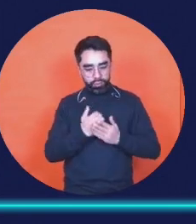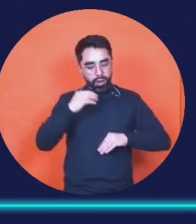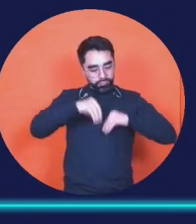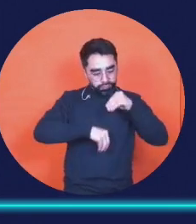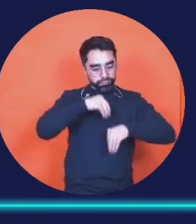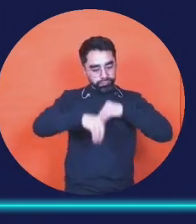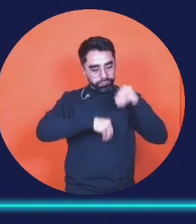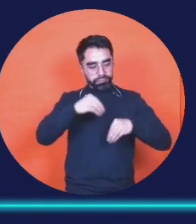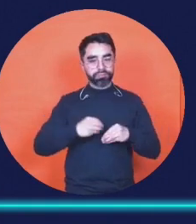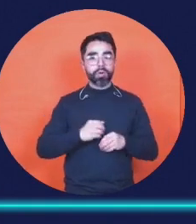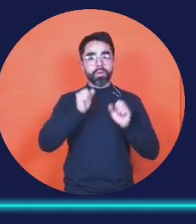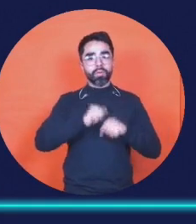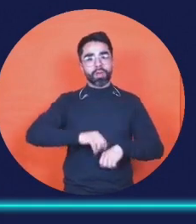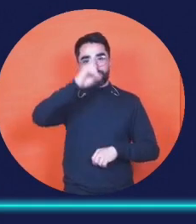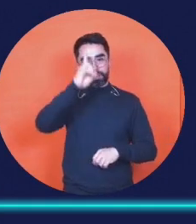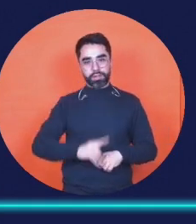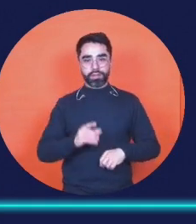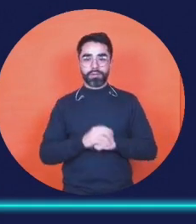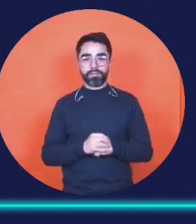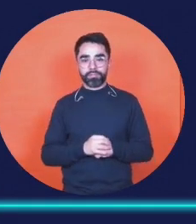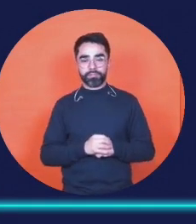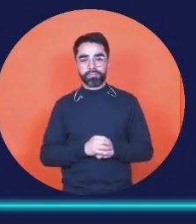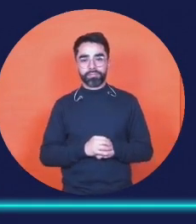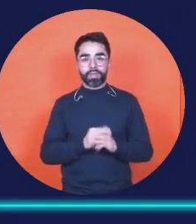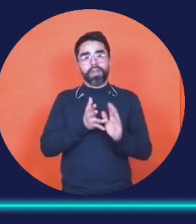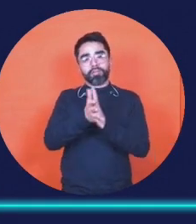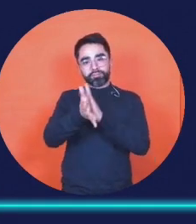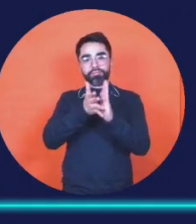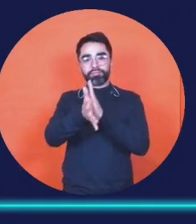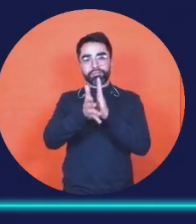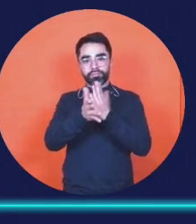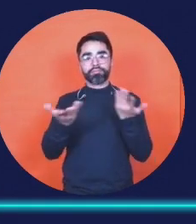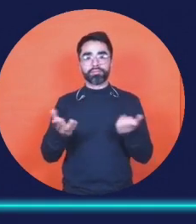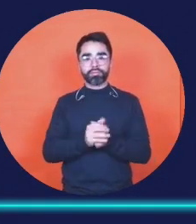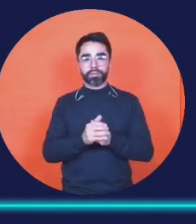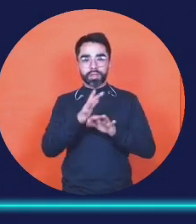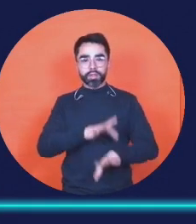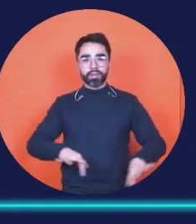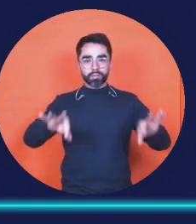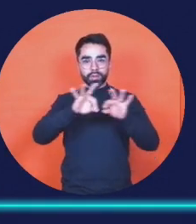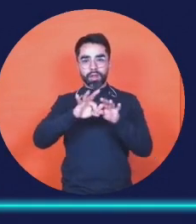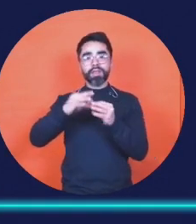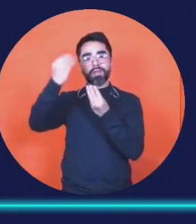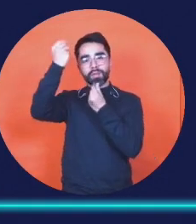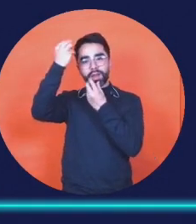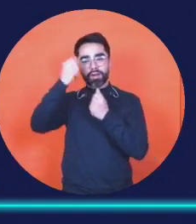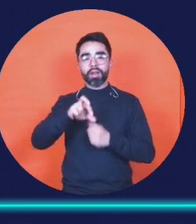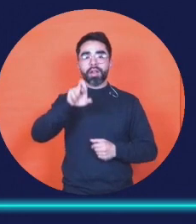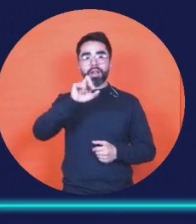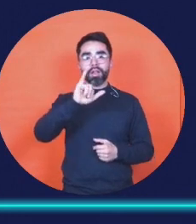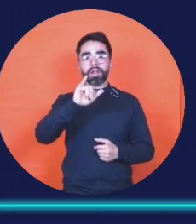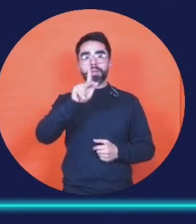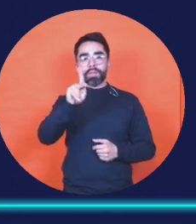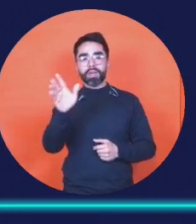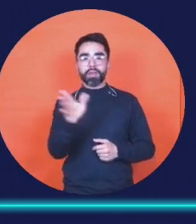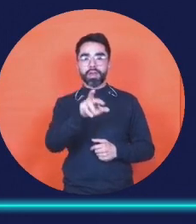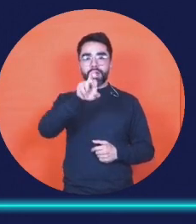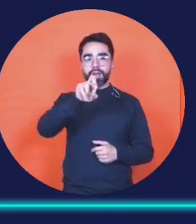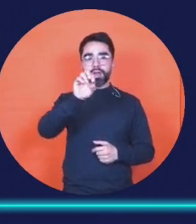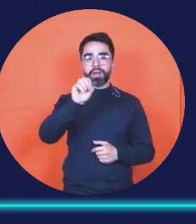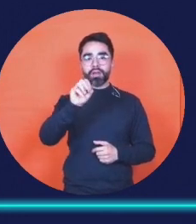decisiones. Entonces, hablando de eso, vamos a hablar de los valores PicPoc. Los valores PicPoc son